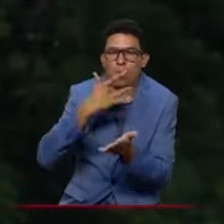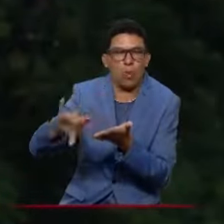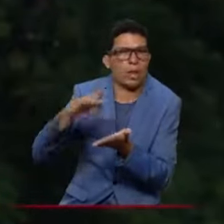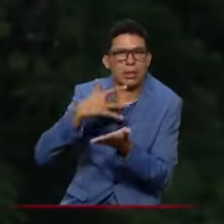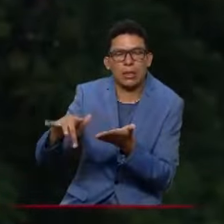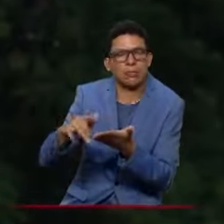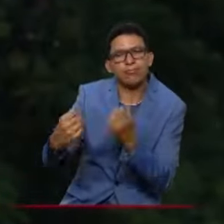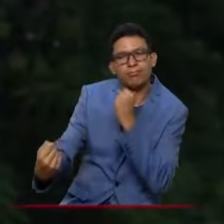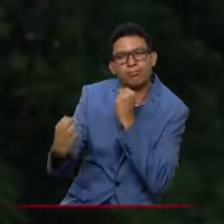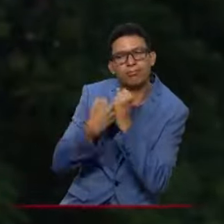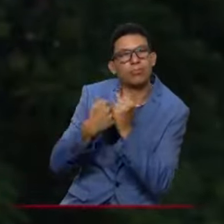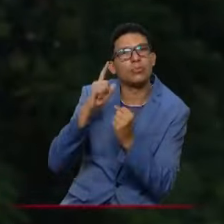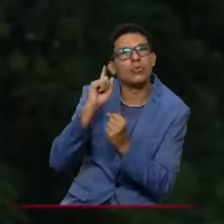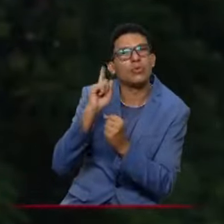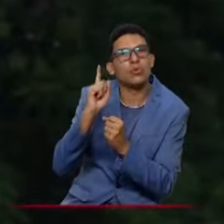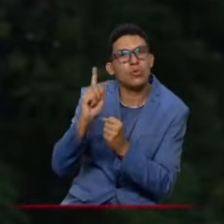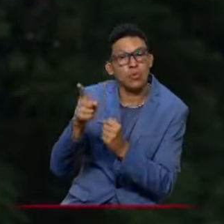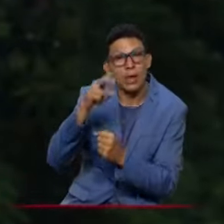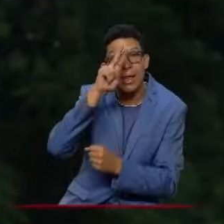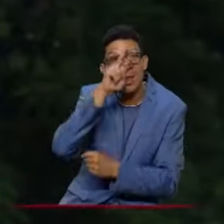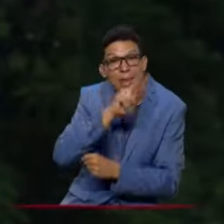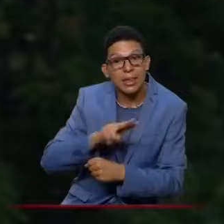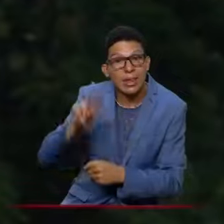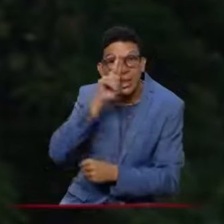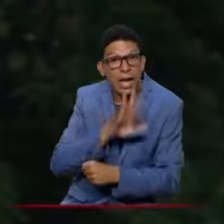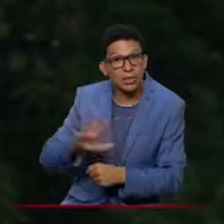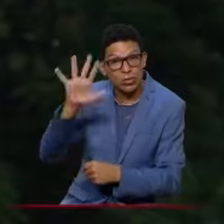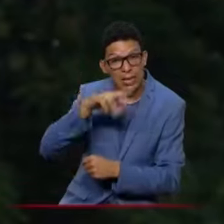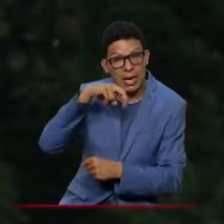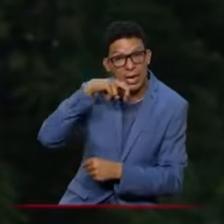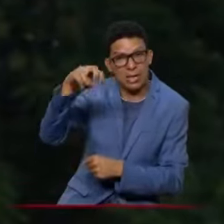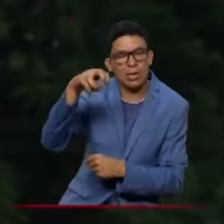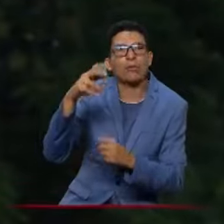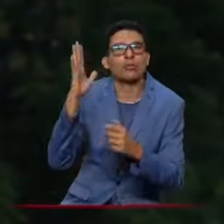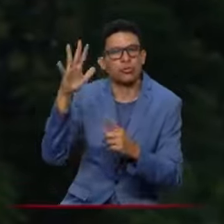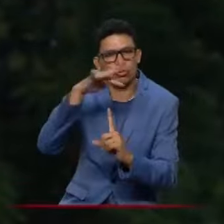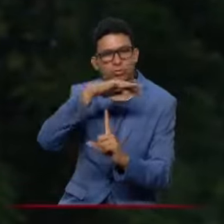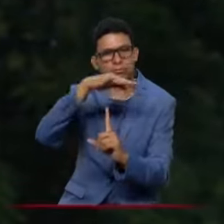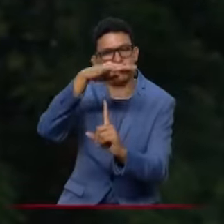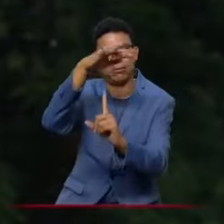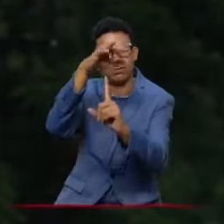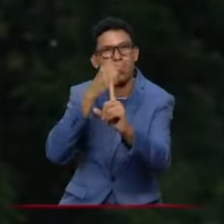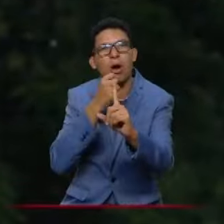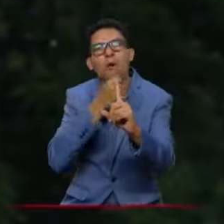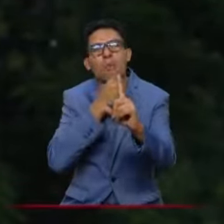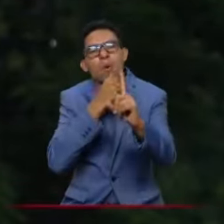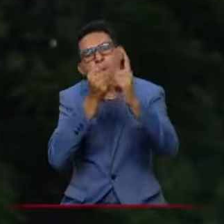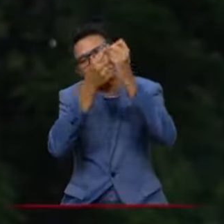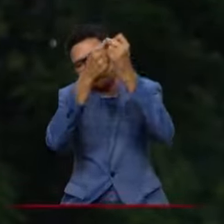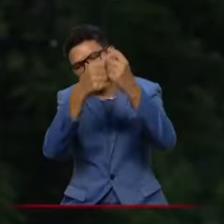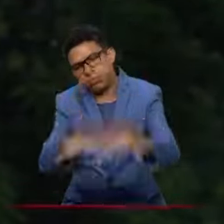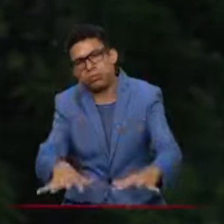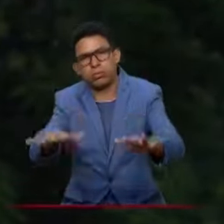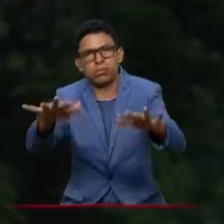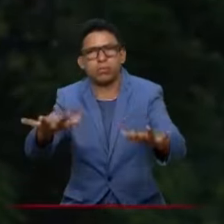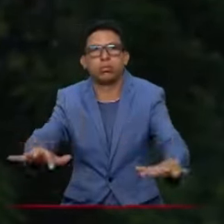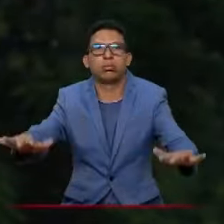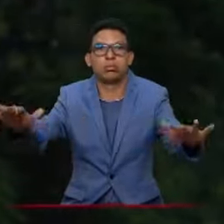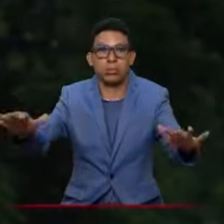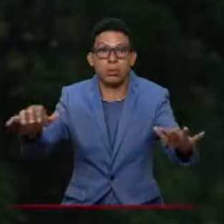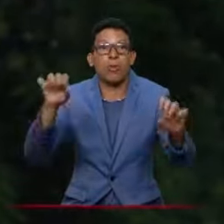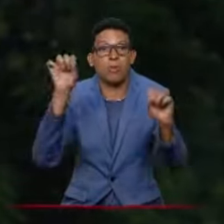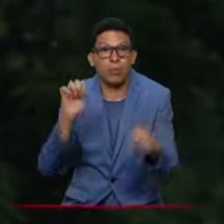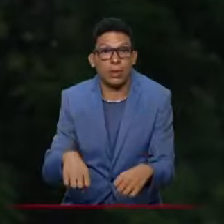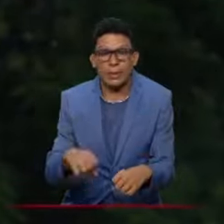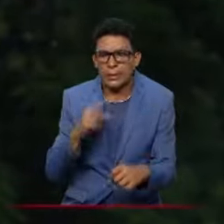solicitar el apoyo de los organismos a nivel nacional. A través de la Fuerza Aérea se solicitó el Bambi Bucket para poder realizar